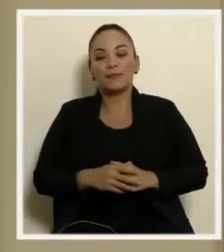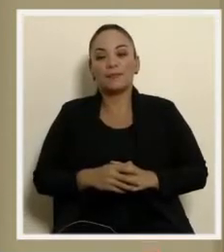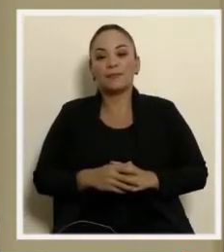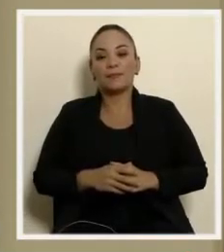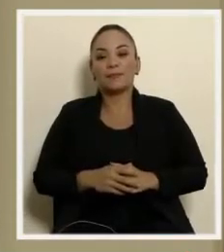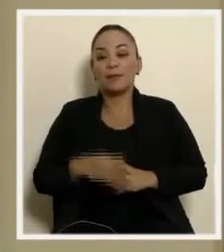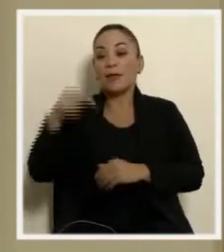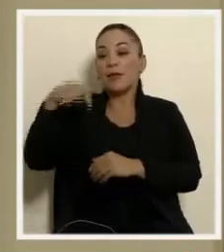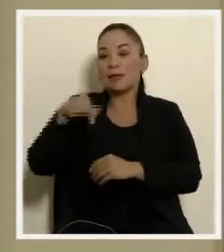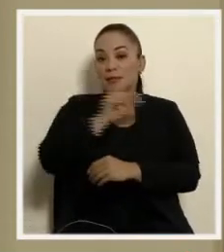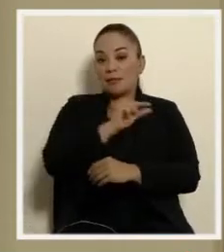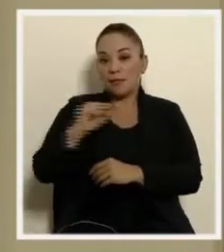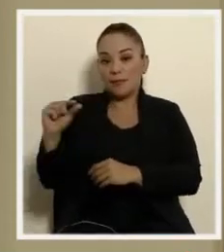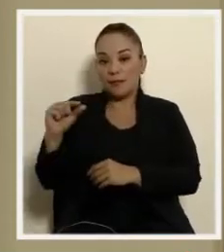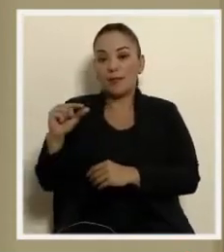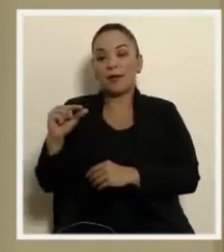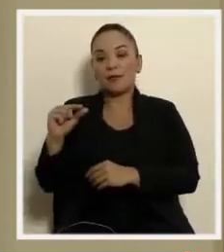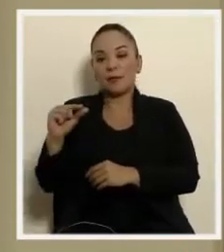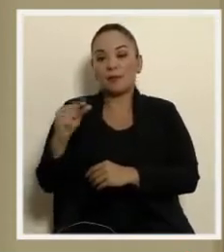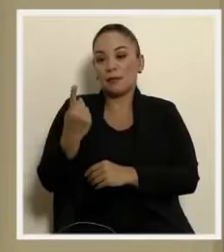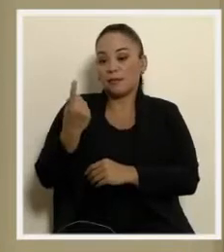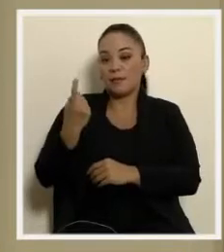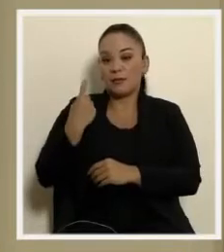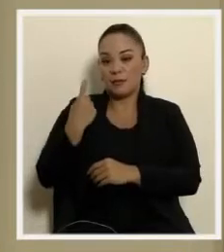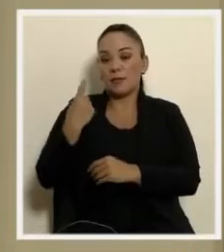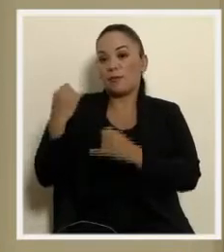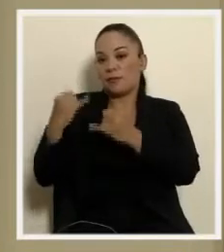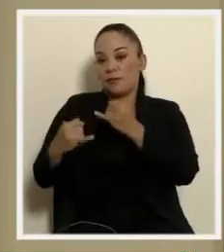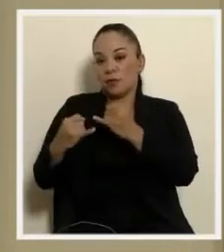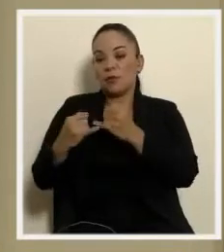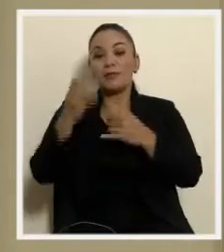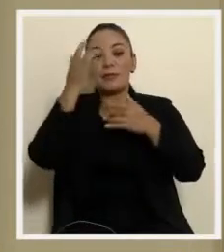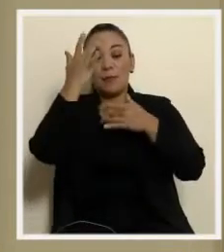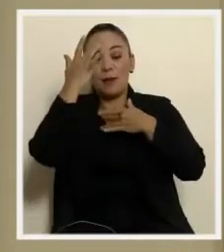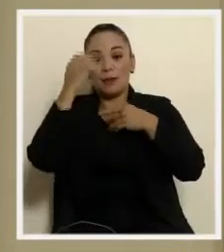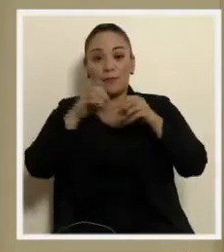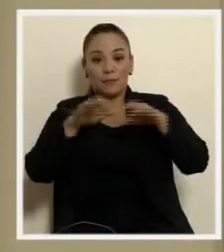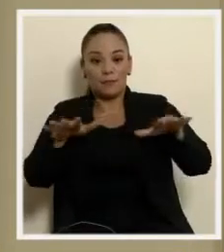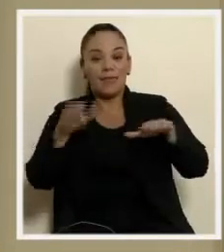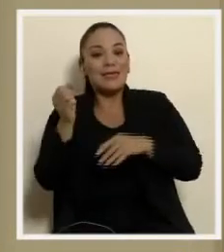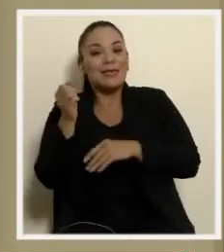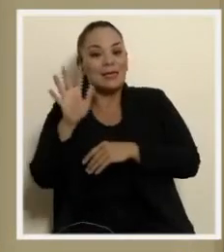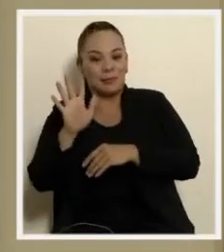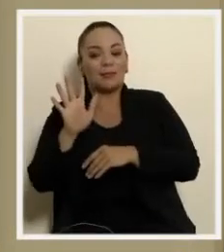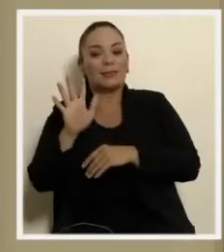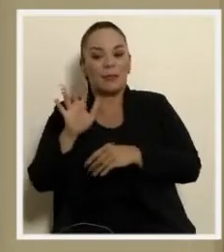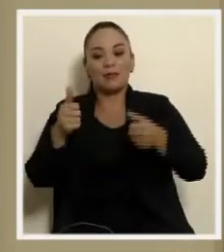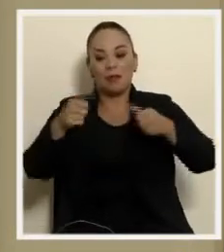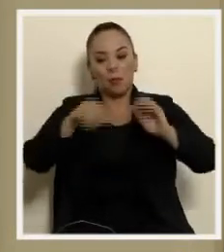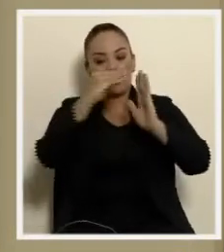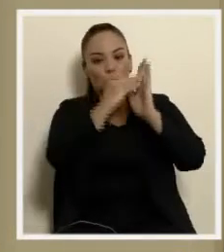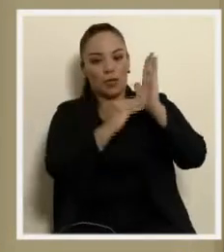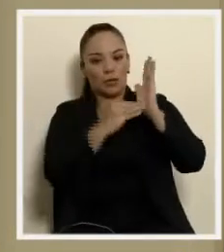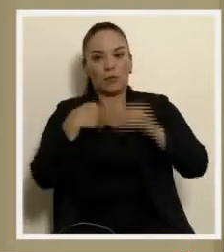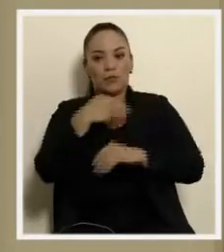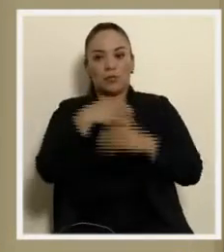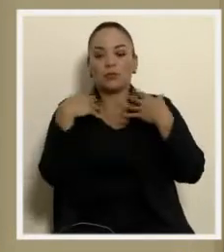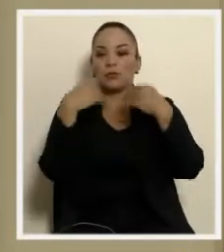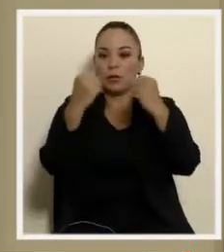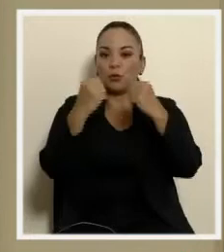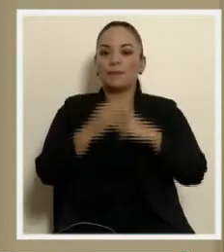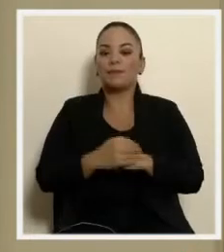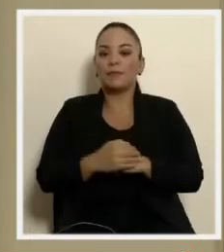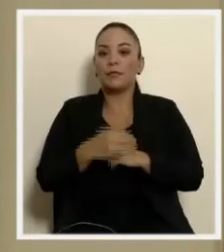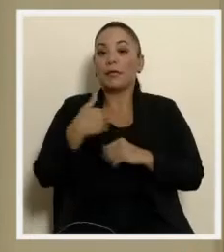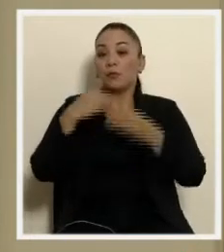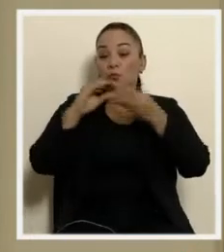Esta semana que recién pasó es la semana epidemiológica 15, de acuerdo con los datos del Ministerio de Salud, y tenemos una